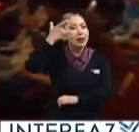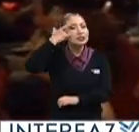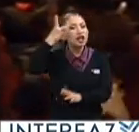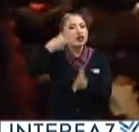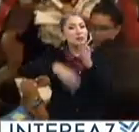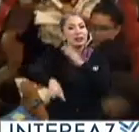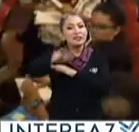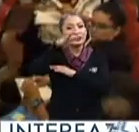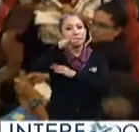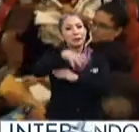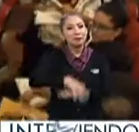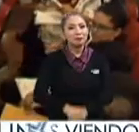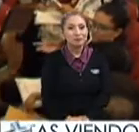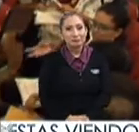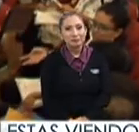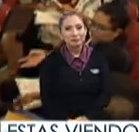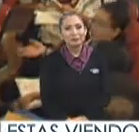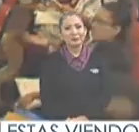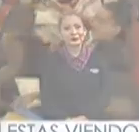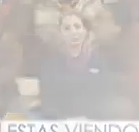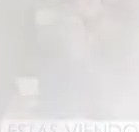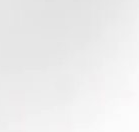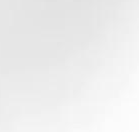en 2019.